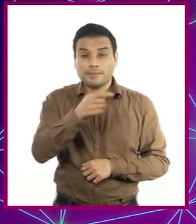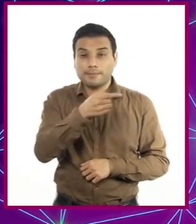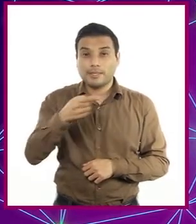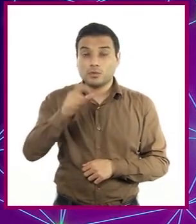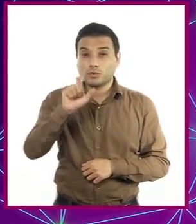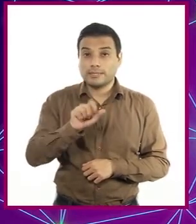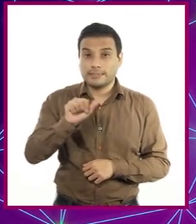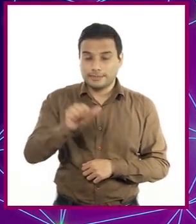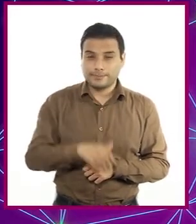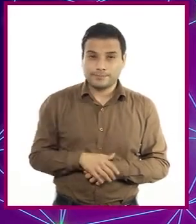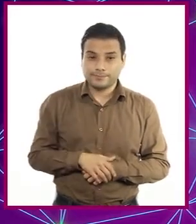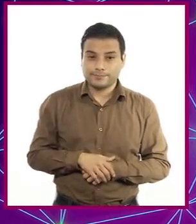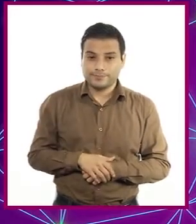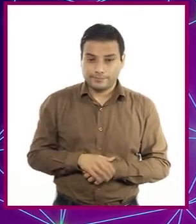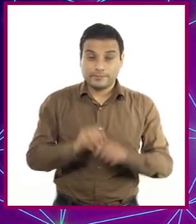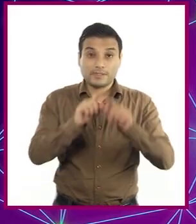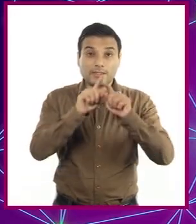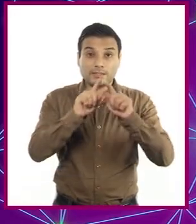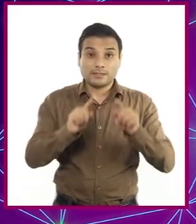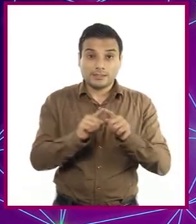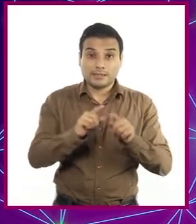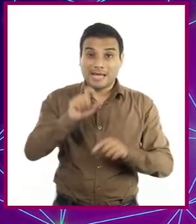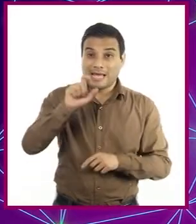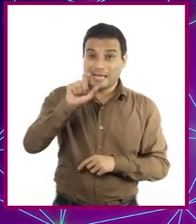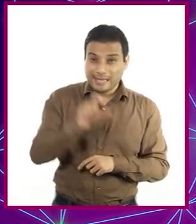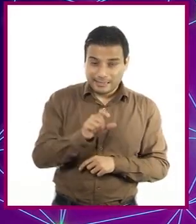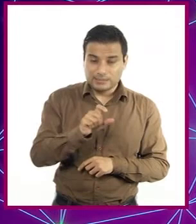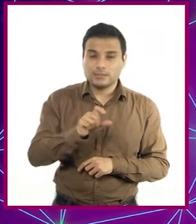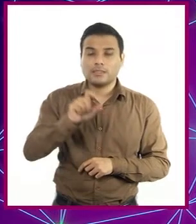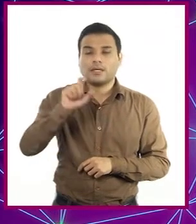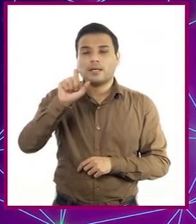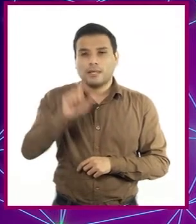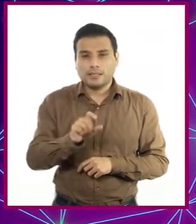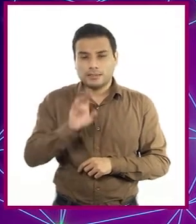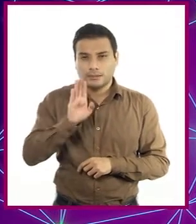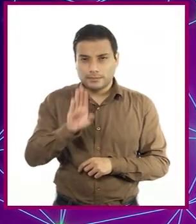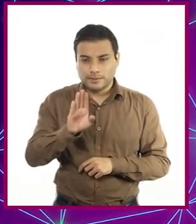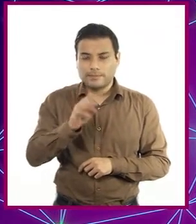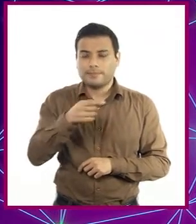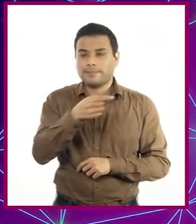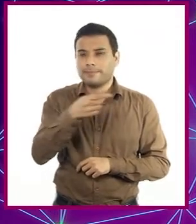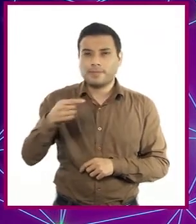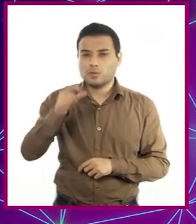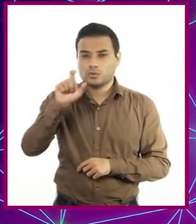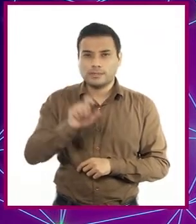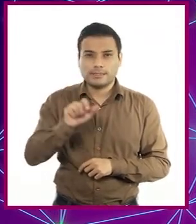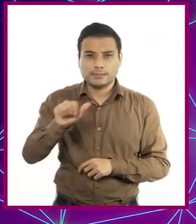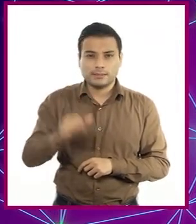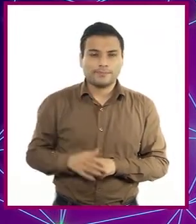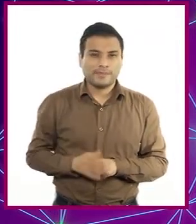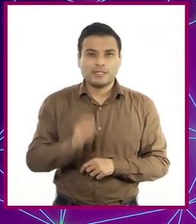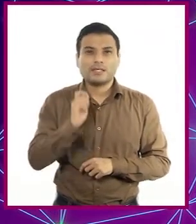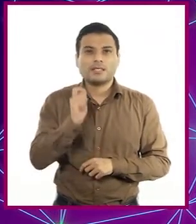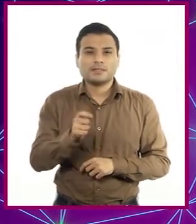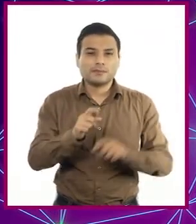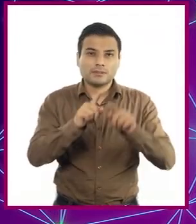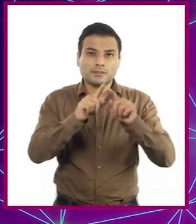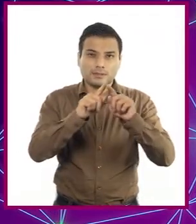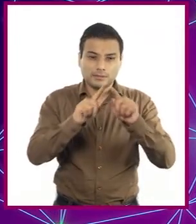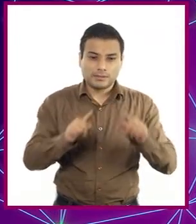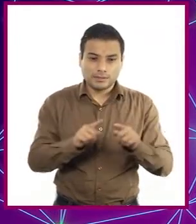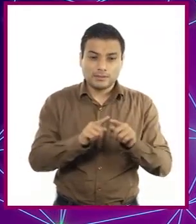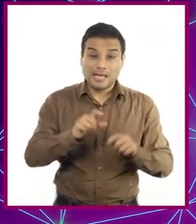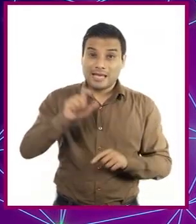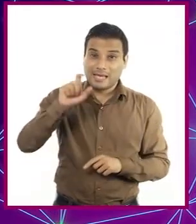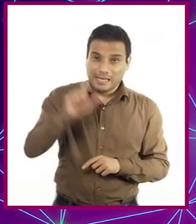resulta delta x igual a x de B menos x de A, es decir, delta x igual